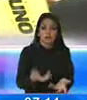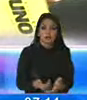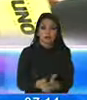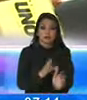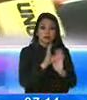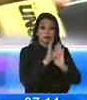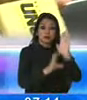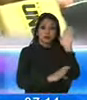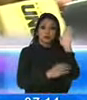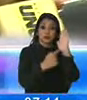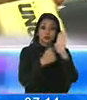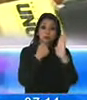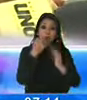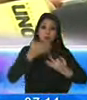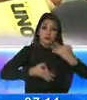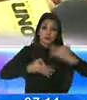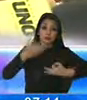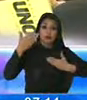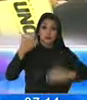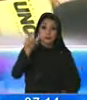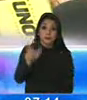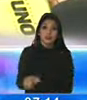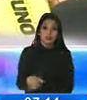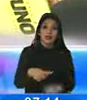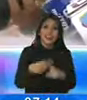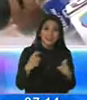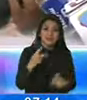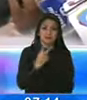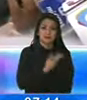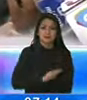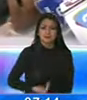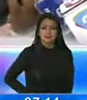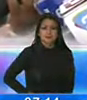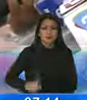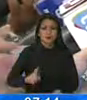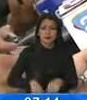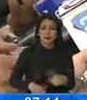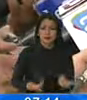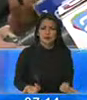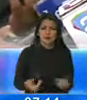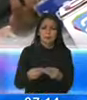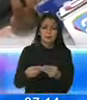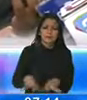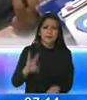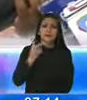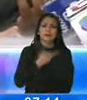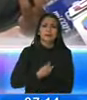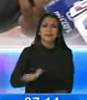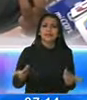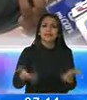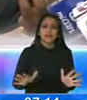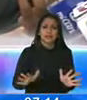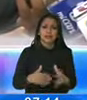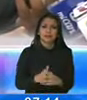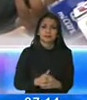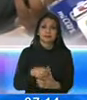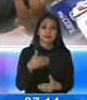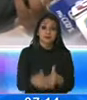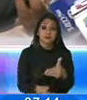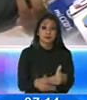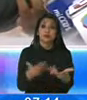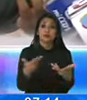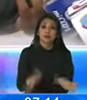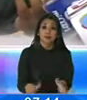nos faculta a enjuiciar políticamente a un ex vicepresidente. Pero es claro que en las próximas horas se va a configurar